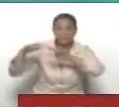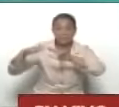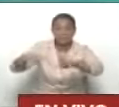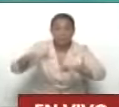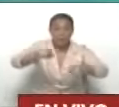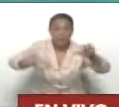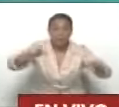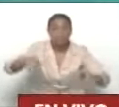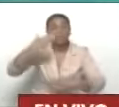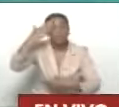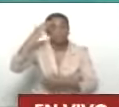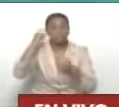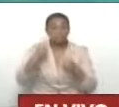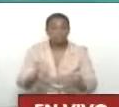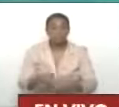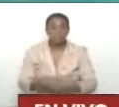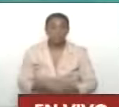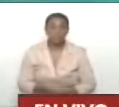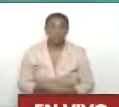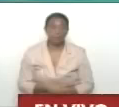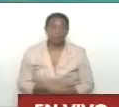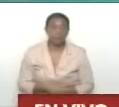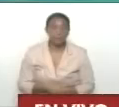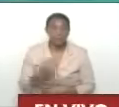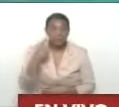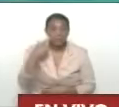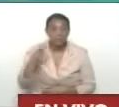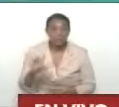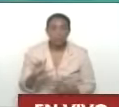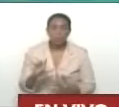nuestro pueblo. Y es una agenda